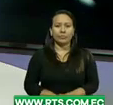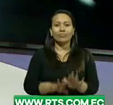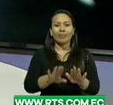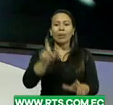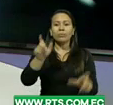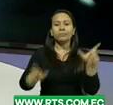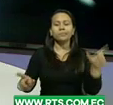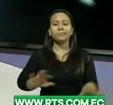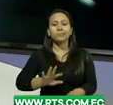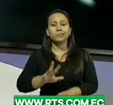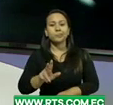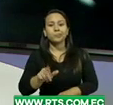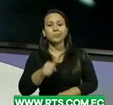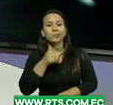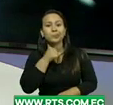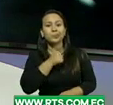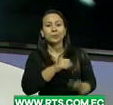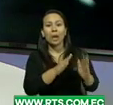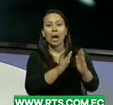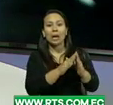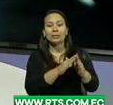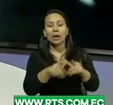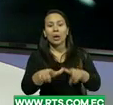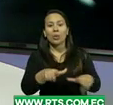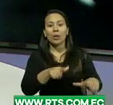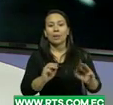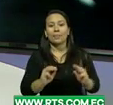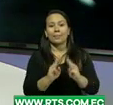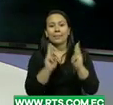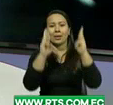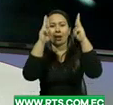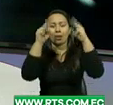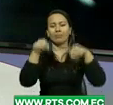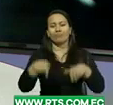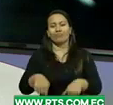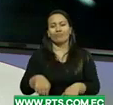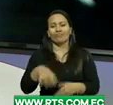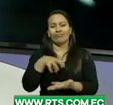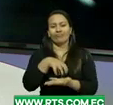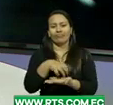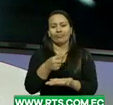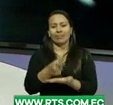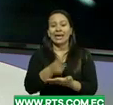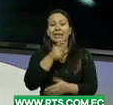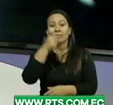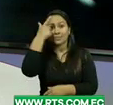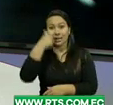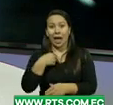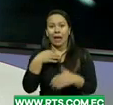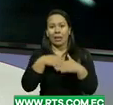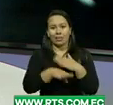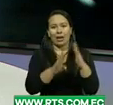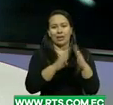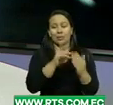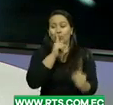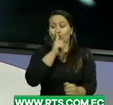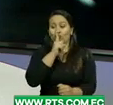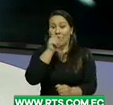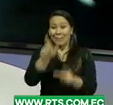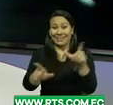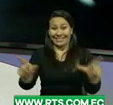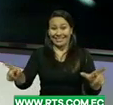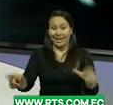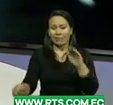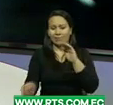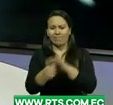Delincuentes asaltaron una vivienda en el Cantón Milagro, provincia del Guayas. Los sujetos entraron al inmueble y maniataron a sus